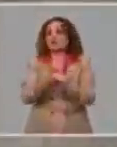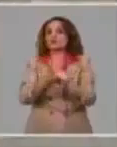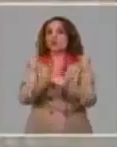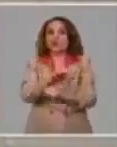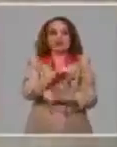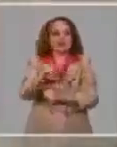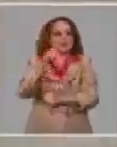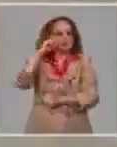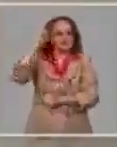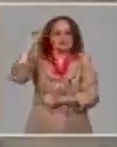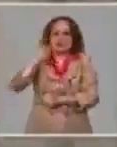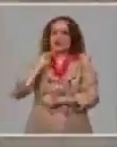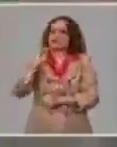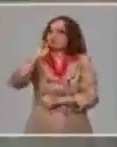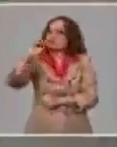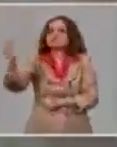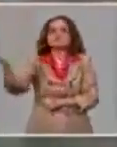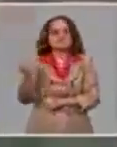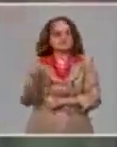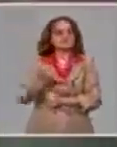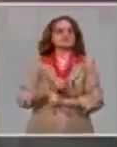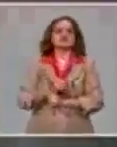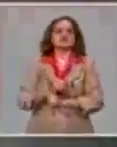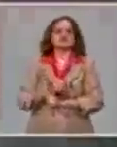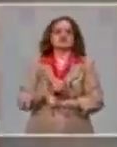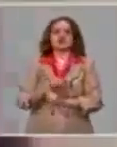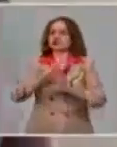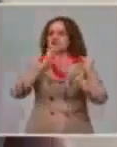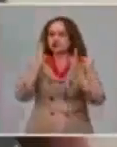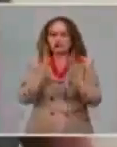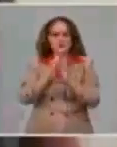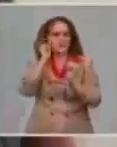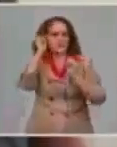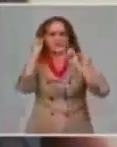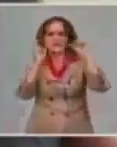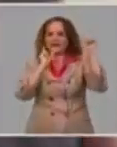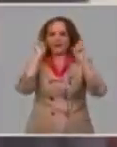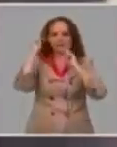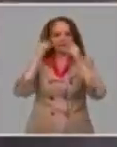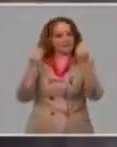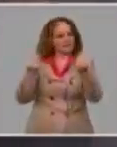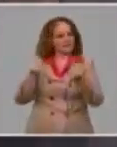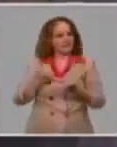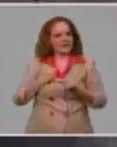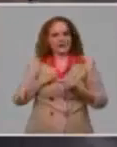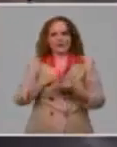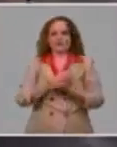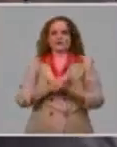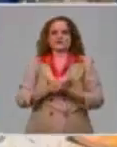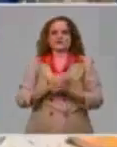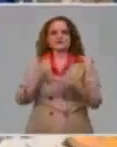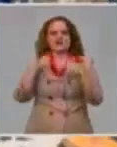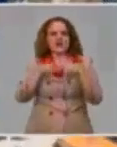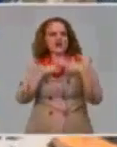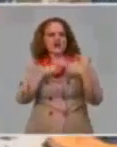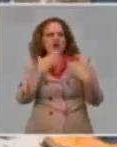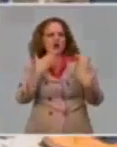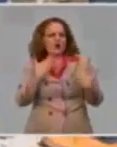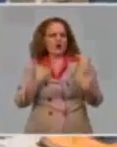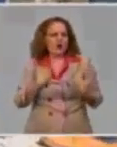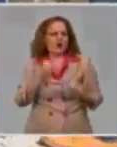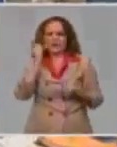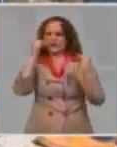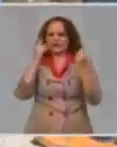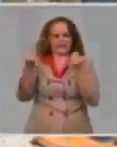la construcción, o sea, pusimos a todos a generar ideas y sobre todo a buscar soluciones